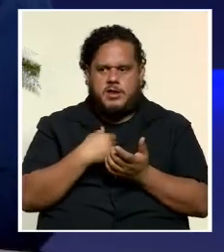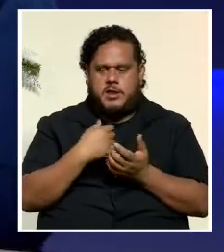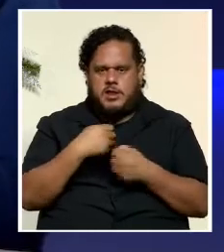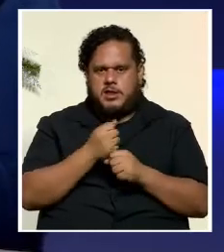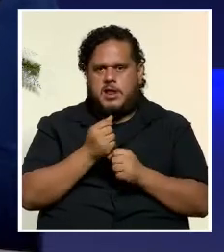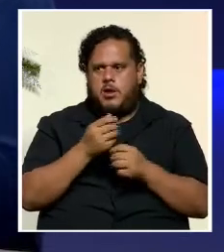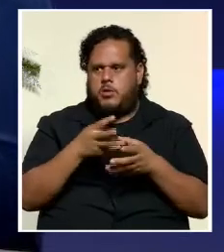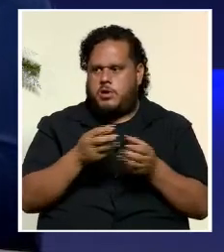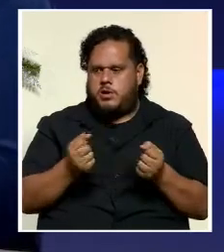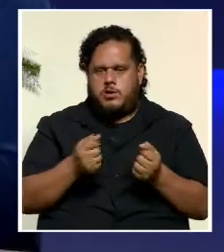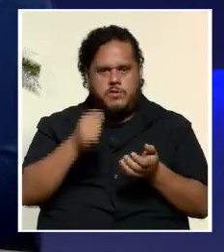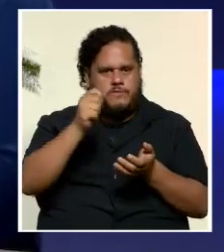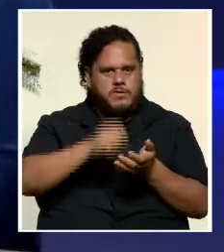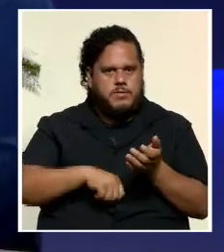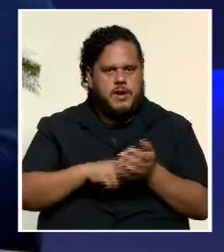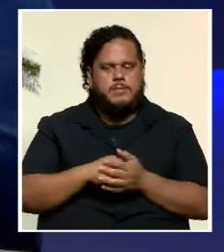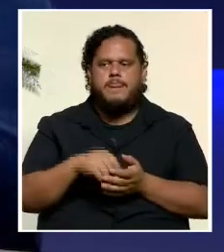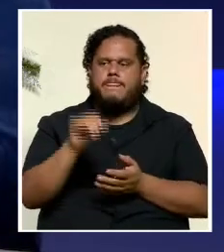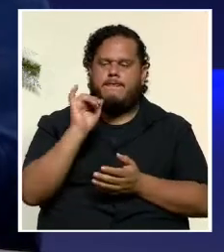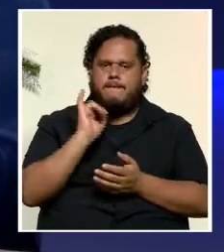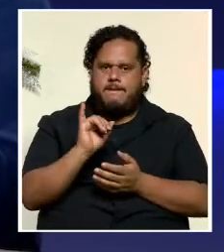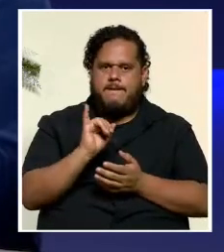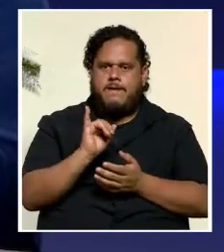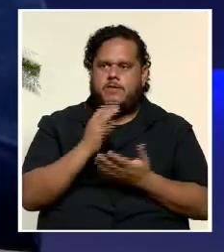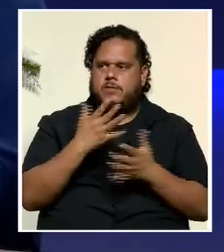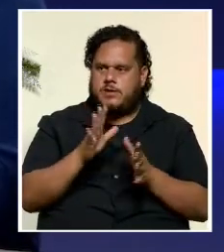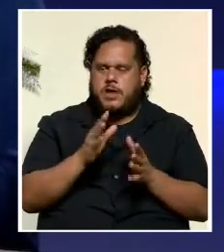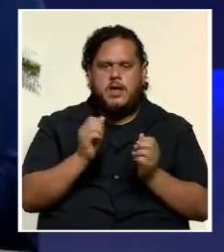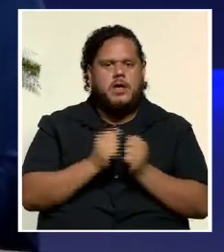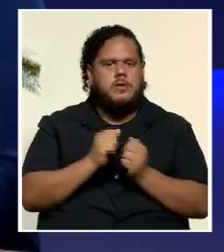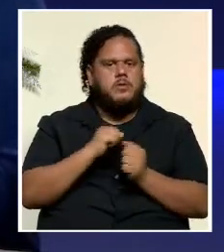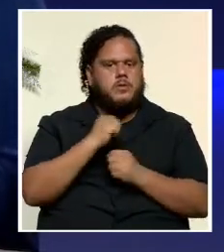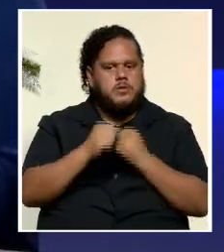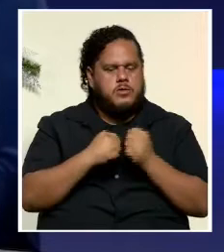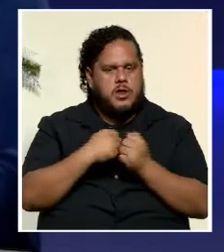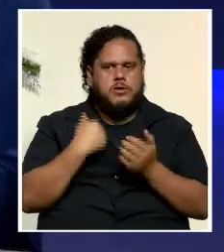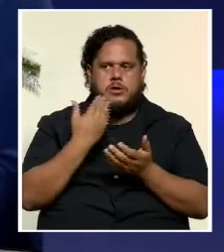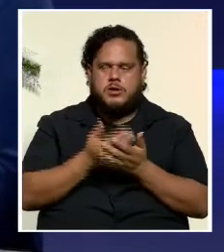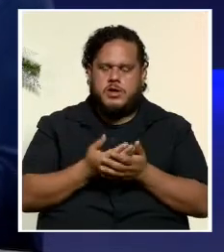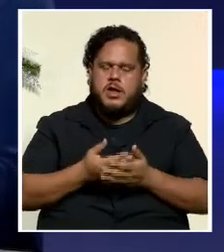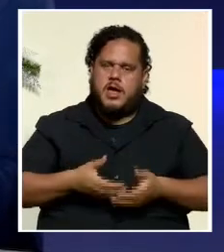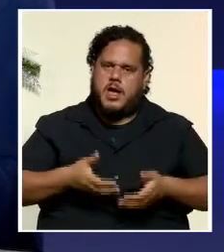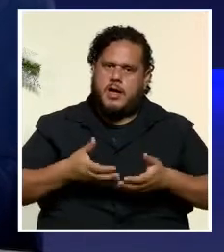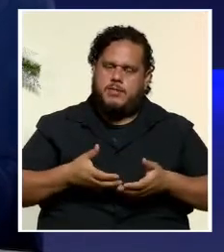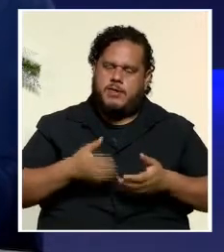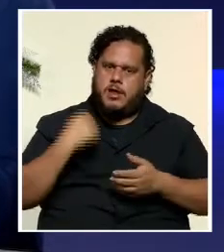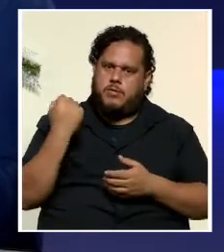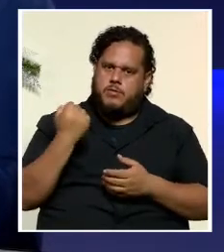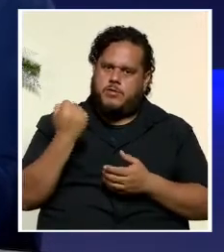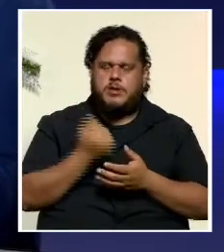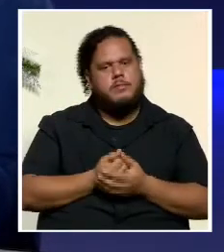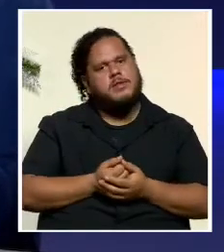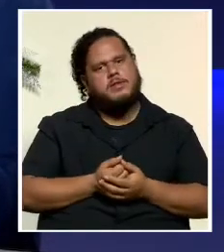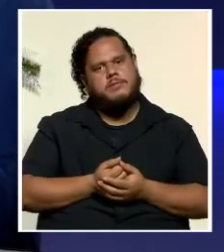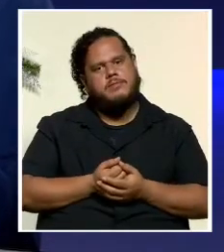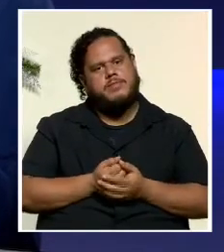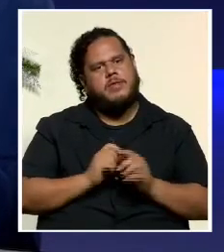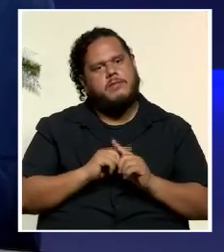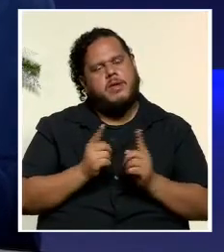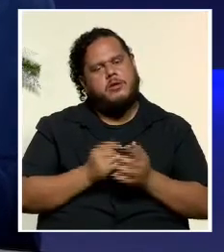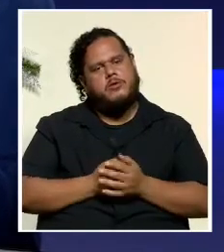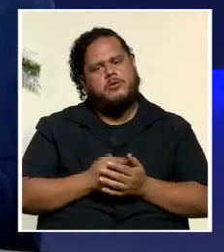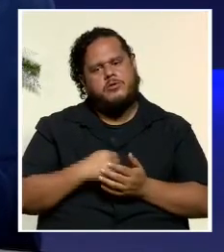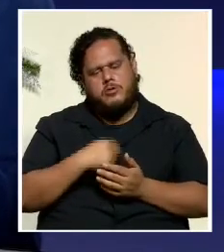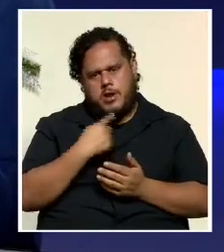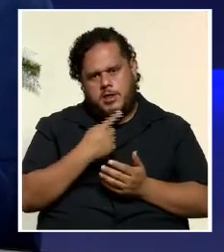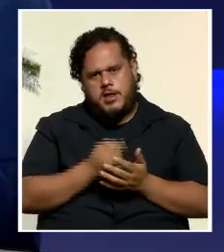firmar. Y eso pues ya con los años llega a pesar muy fuertemente. Pero le